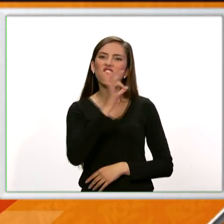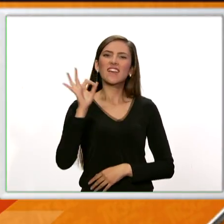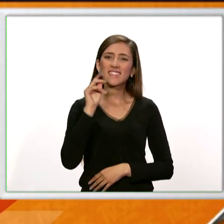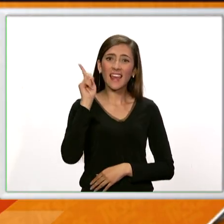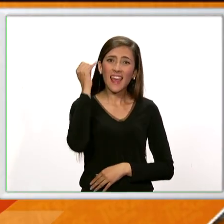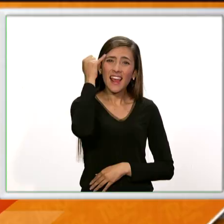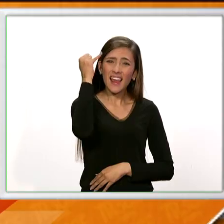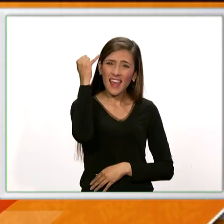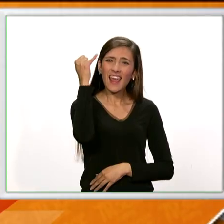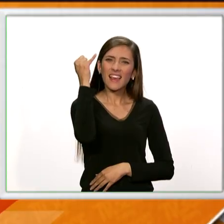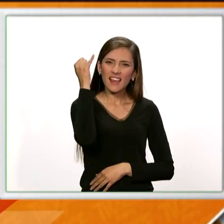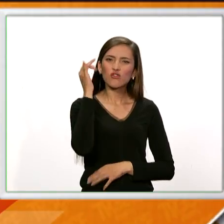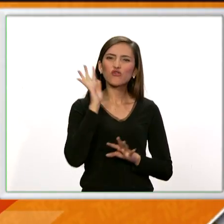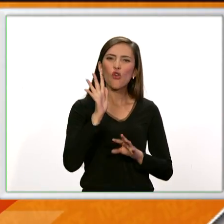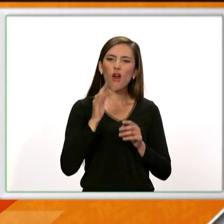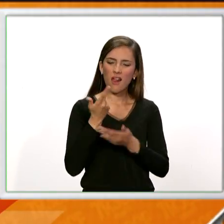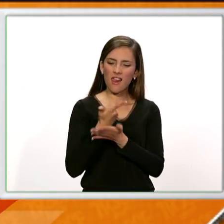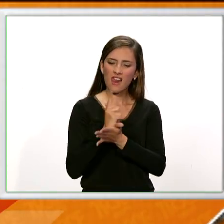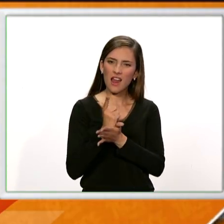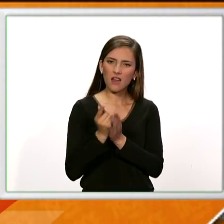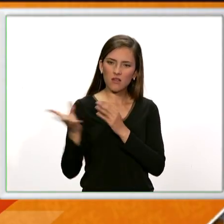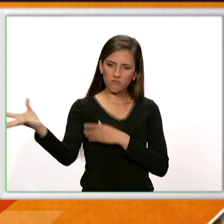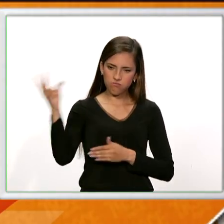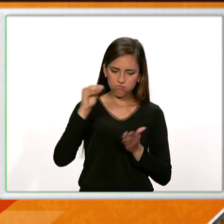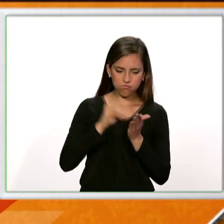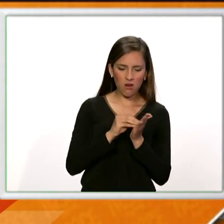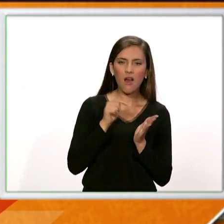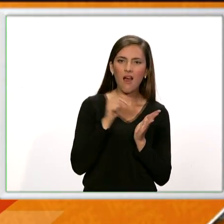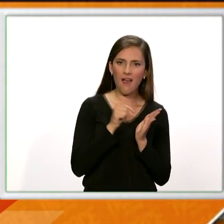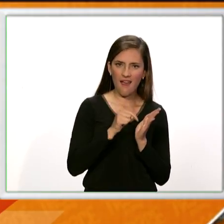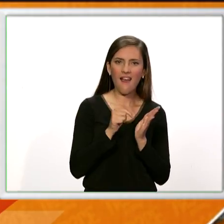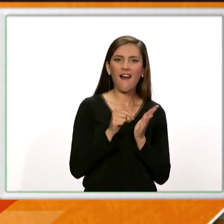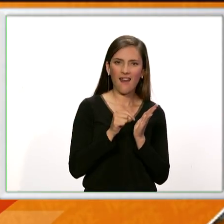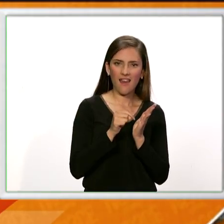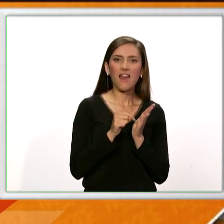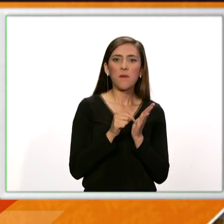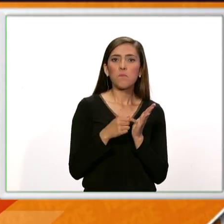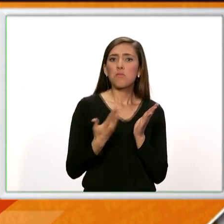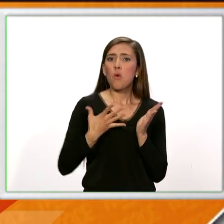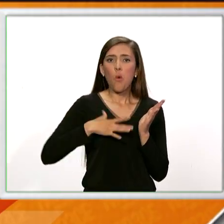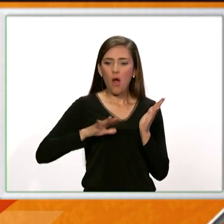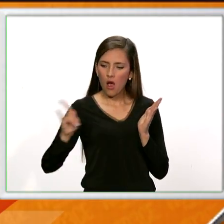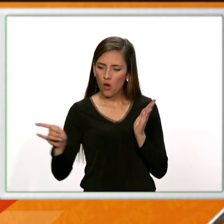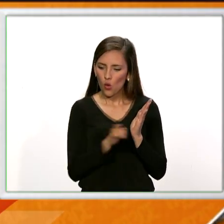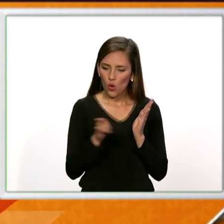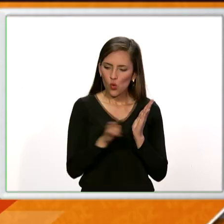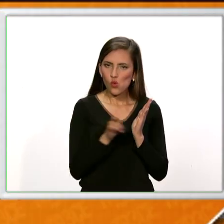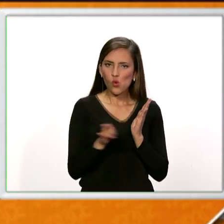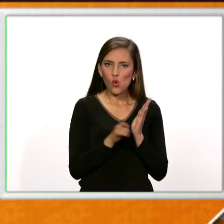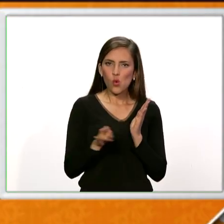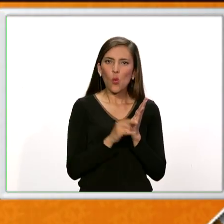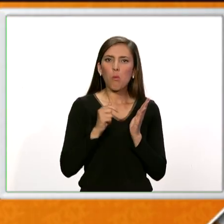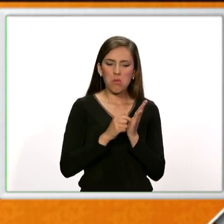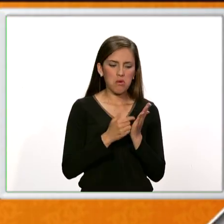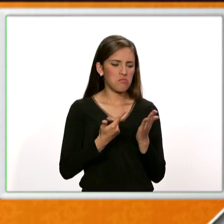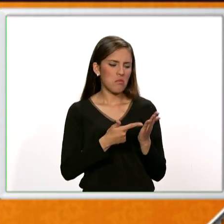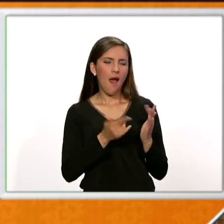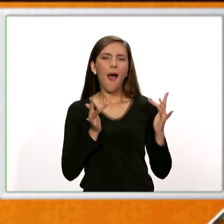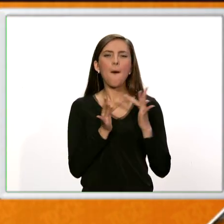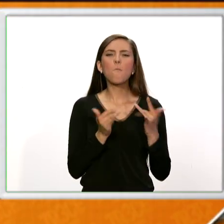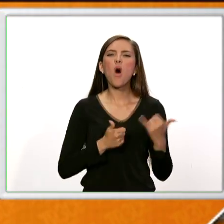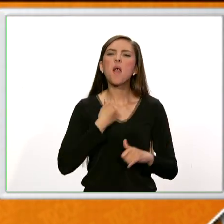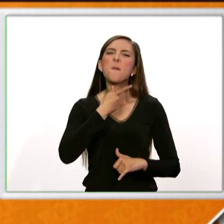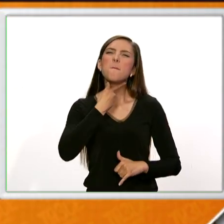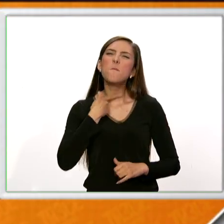compañía que hace libros digitales. Gracias a esta app, la historia que el lector desee se adaptará a sus gustos, a su vida y a